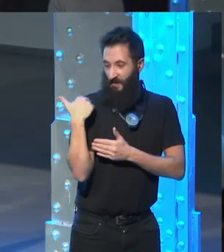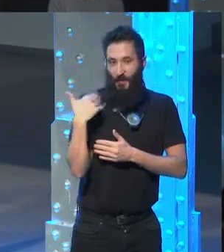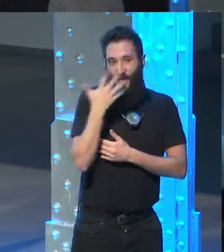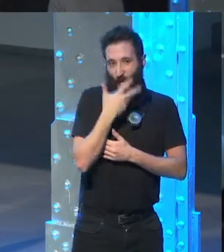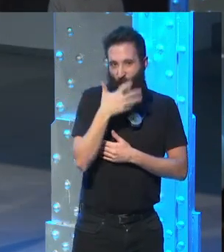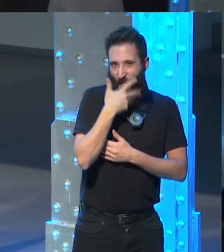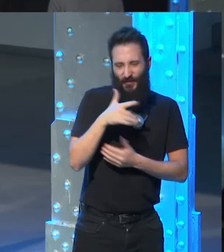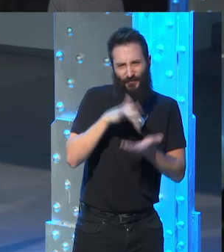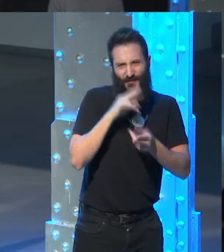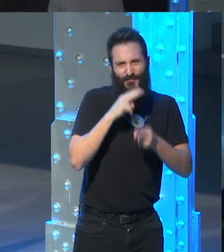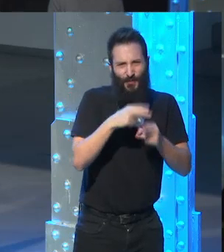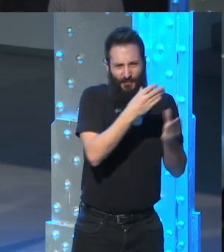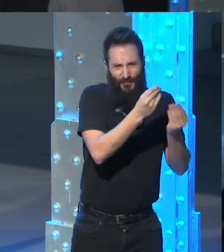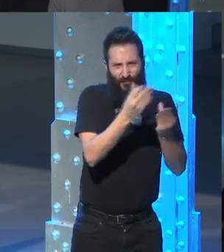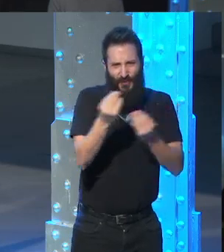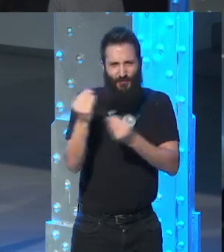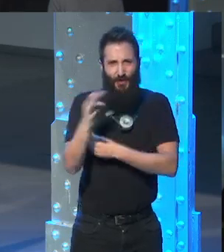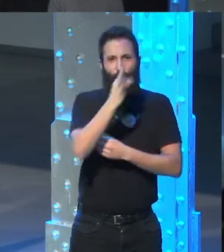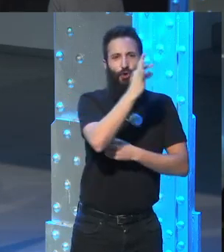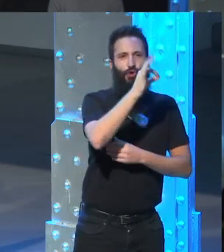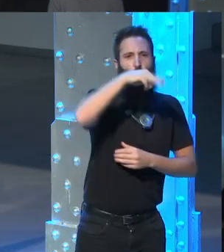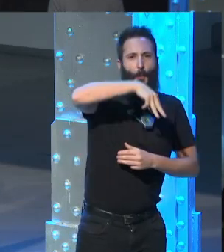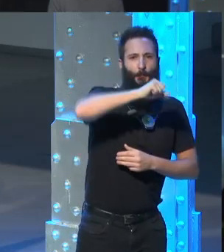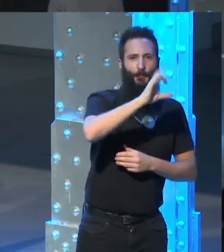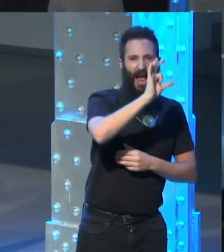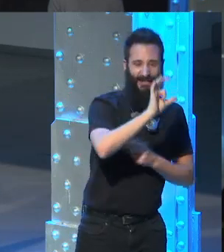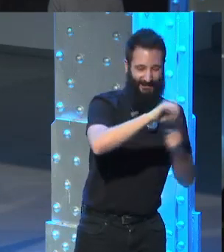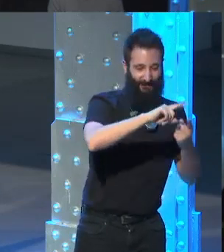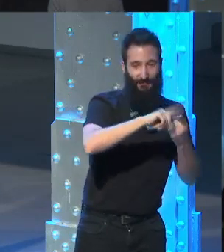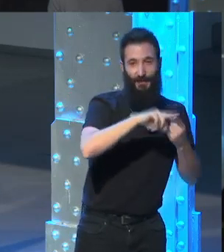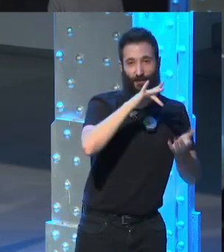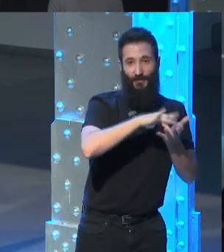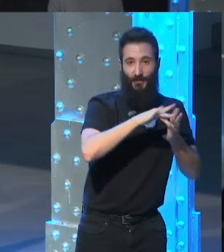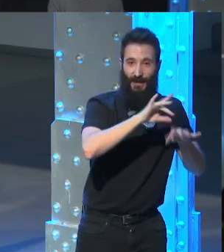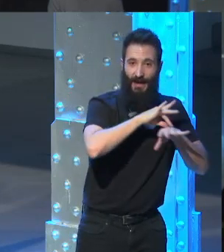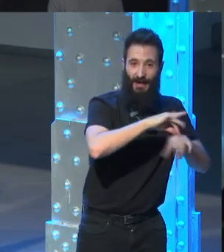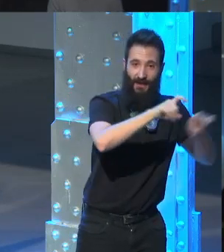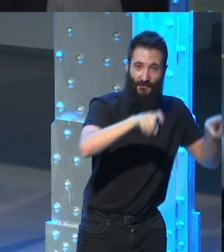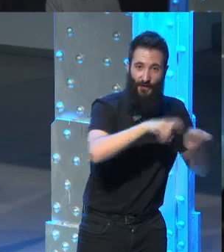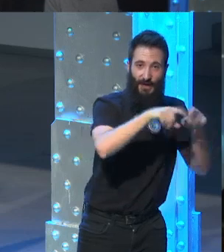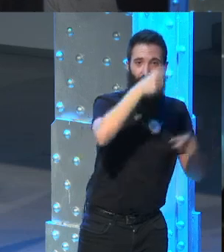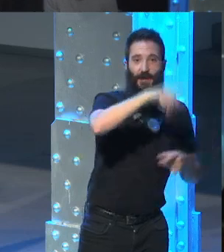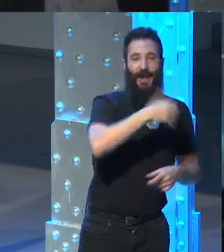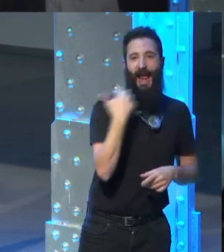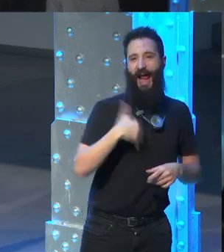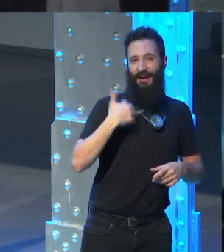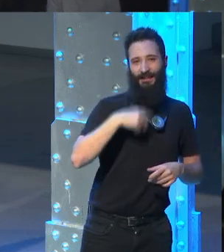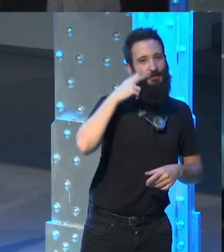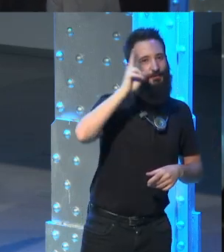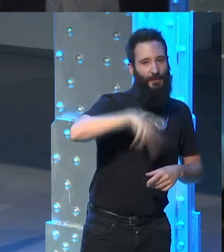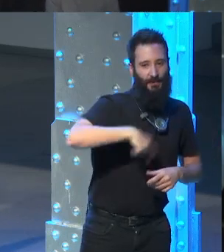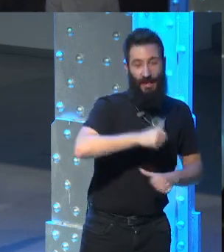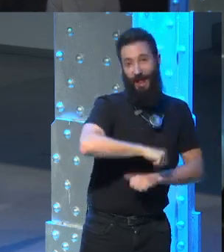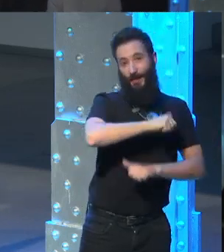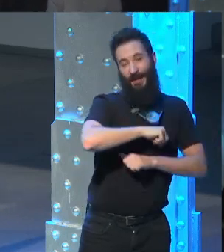y son muchos nombres, ¿eh? Tomás Di Domenico. Él es bioinformático y argentino. Esperamos que tenga